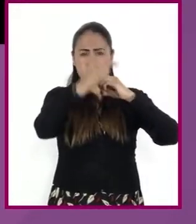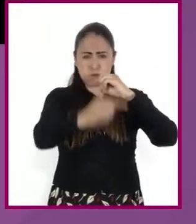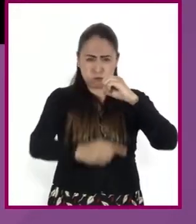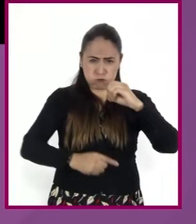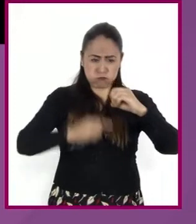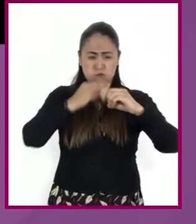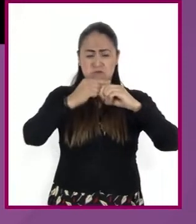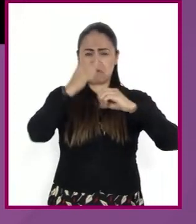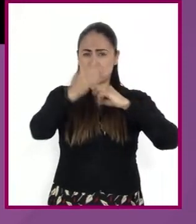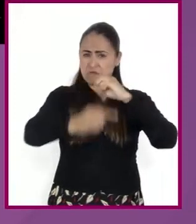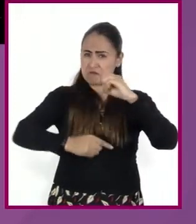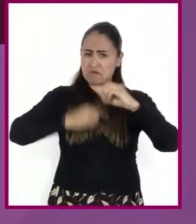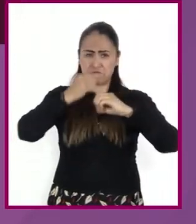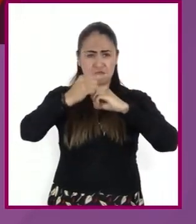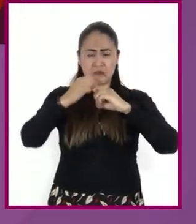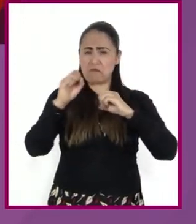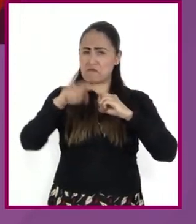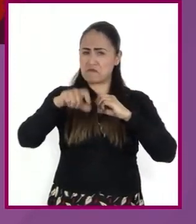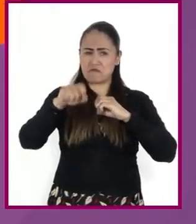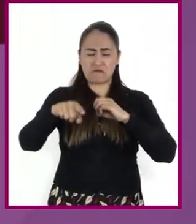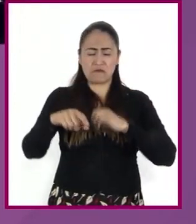caída permanente.